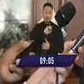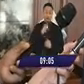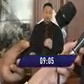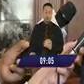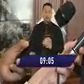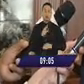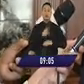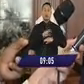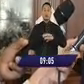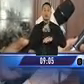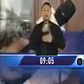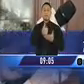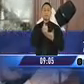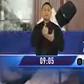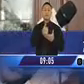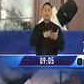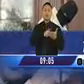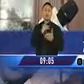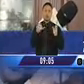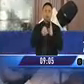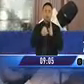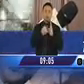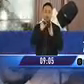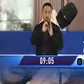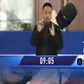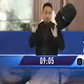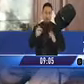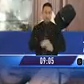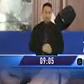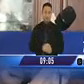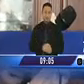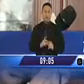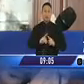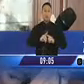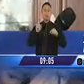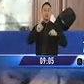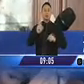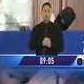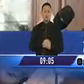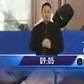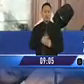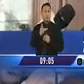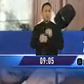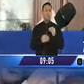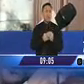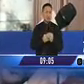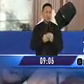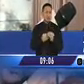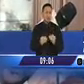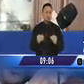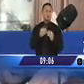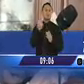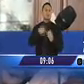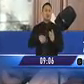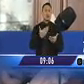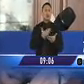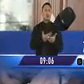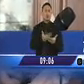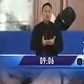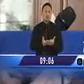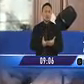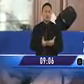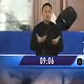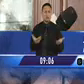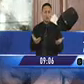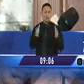de que se beneficia tributariamente esas inversiones pero necesitamos saber que hay qué Qué más hay de la propuesta o sea A dónde va Y